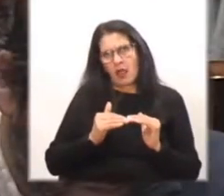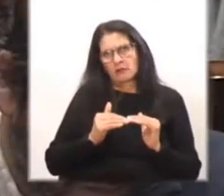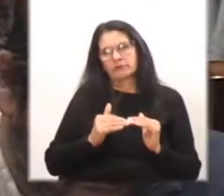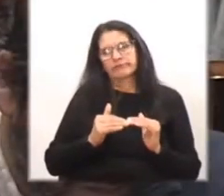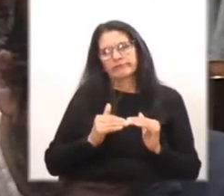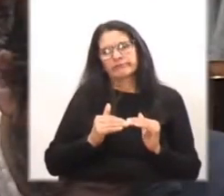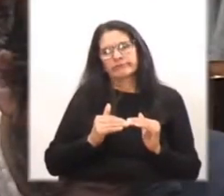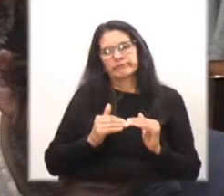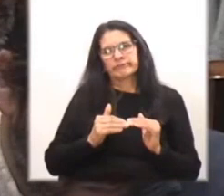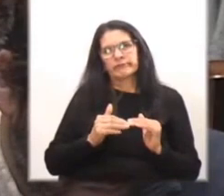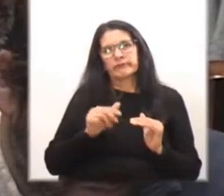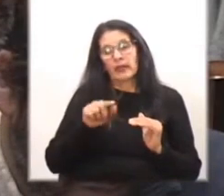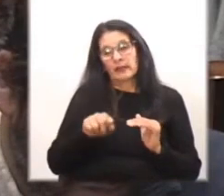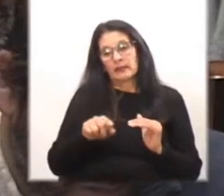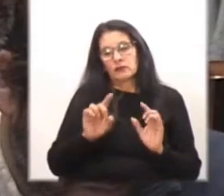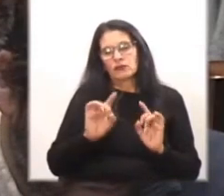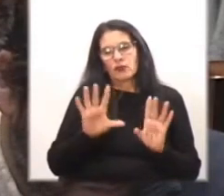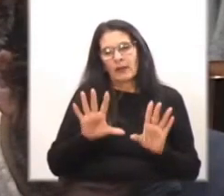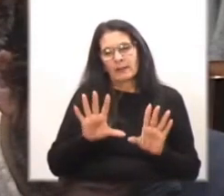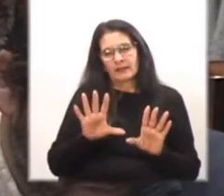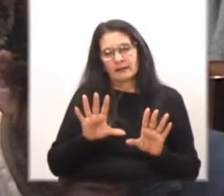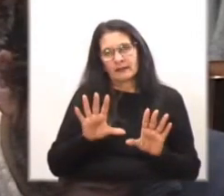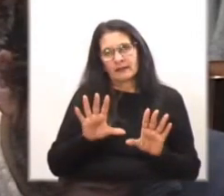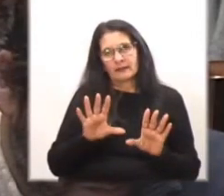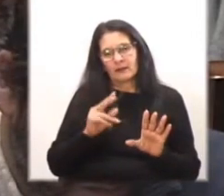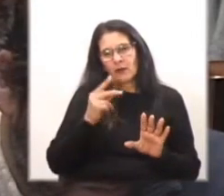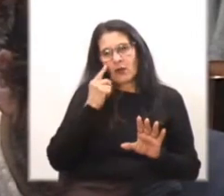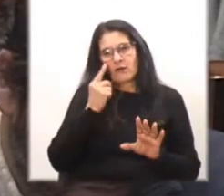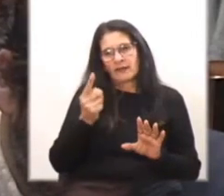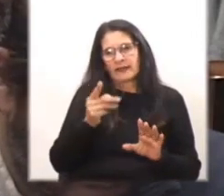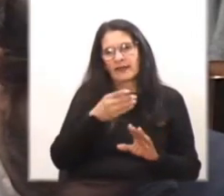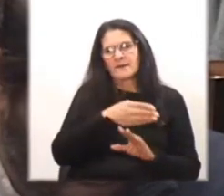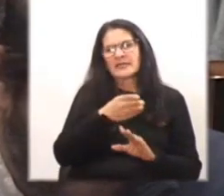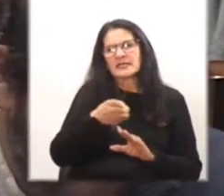alcanza con ver a los vecinos,